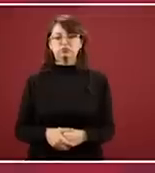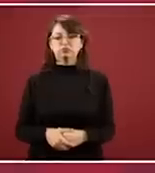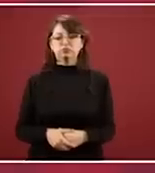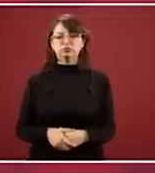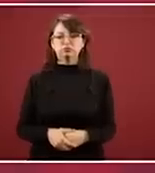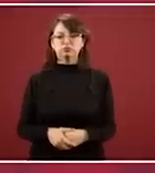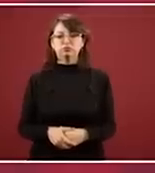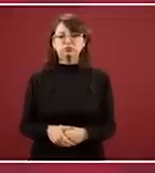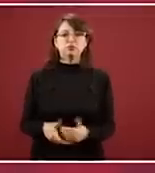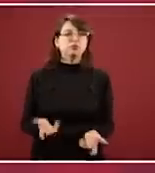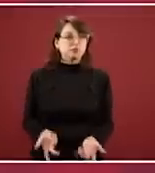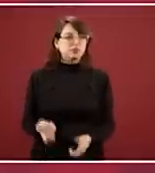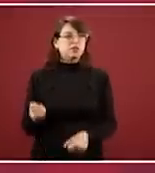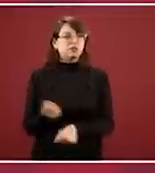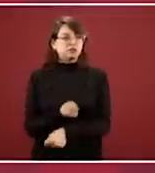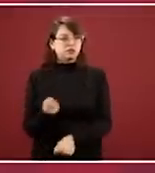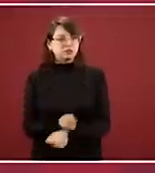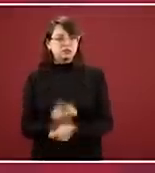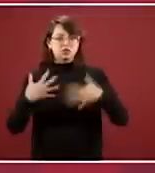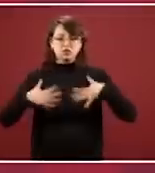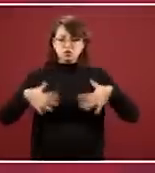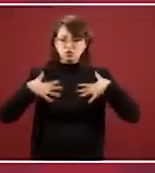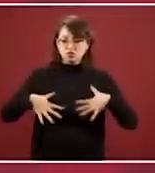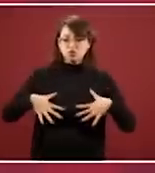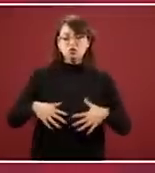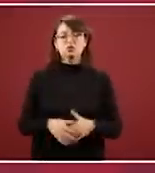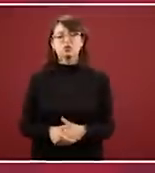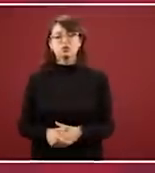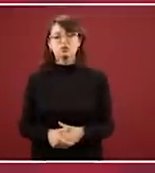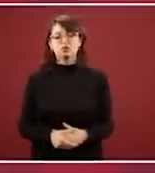en calzados y en textiles